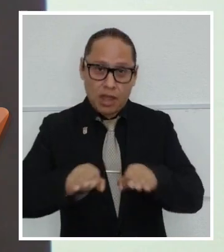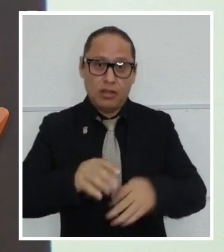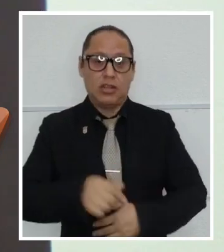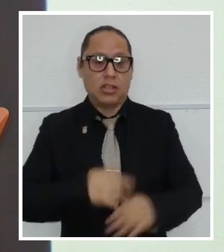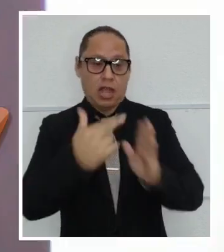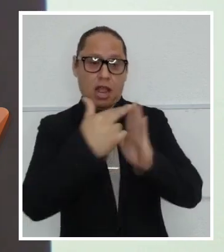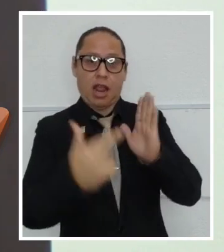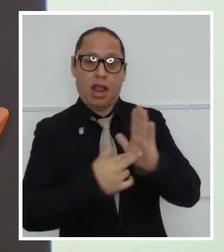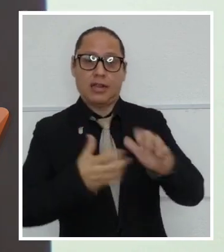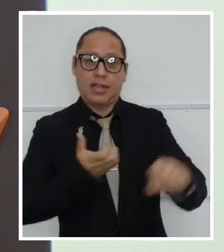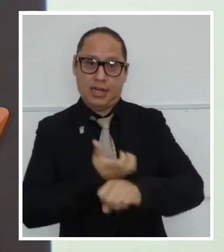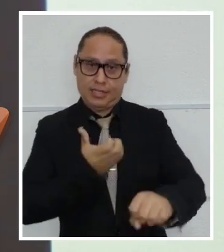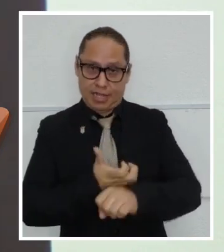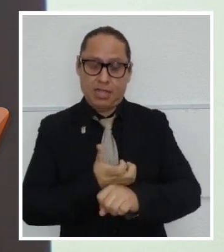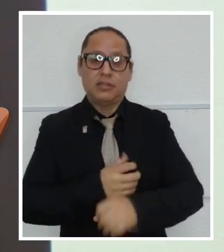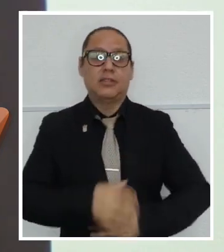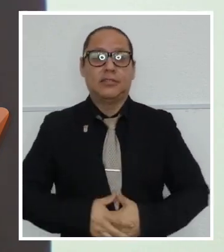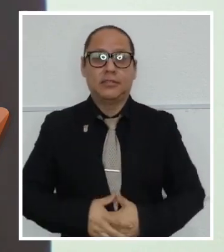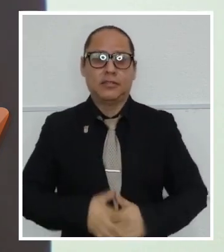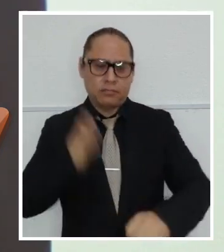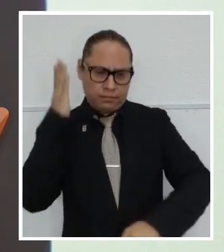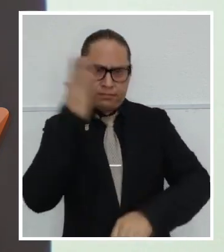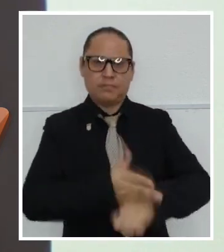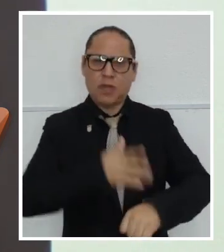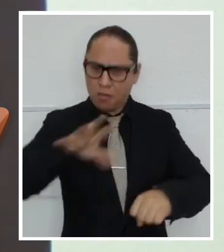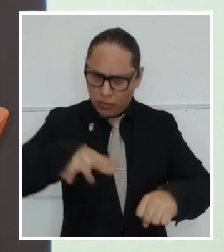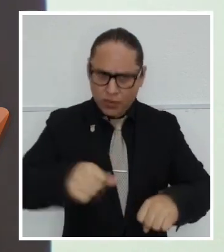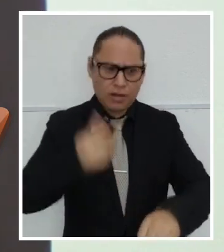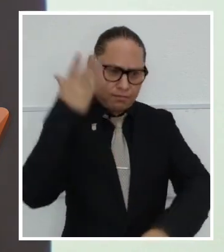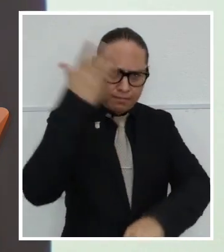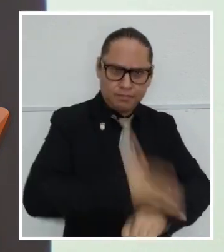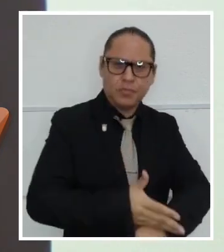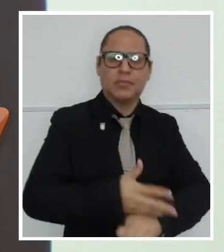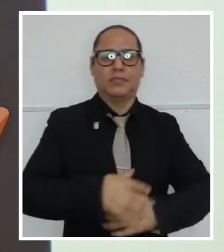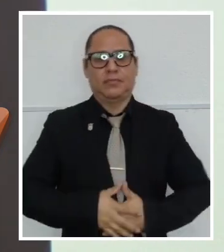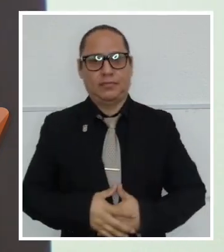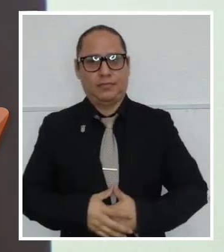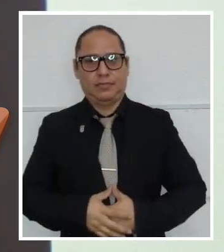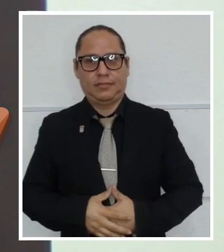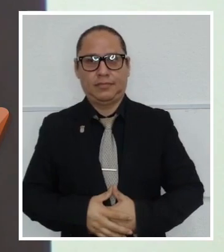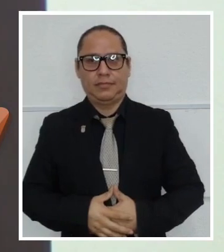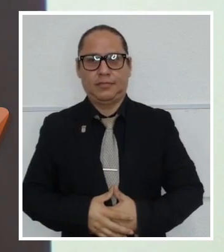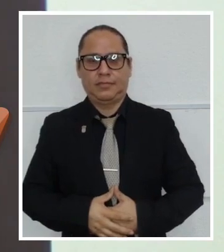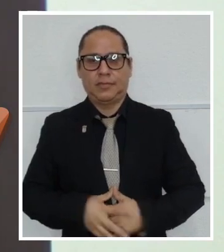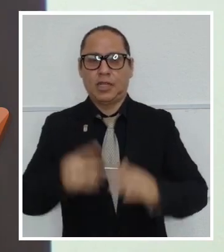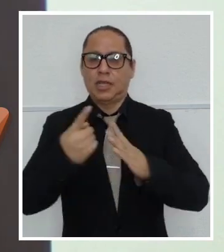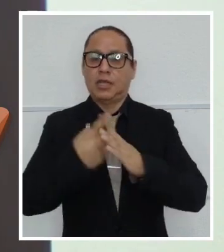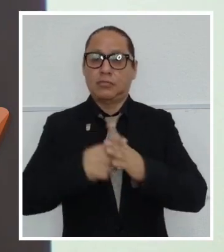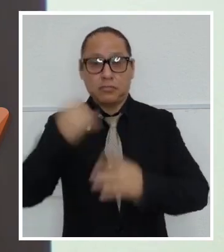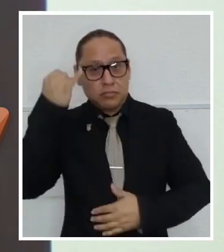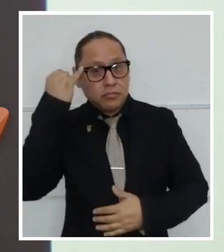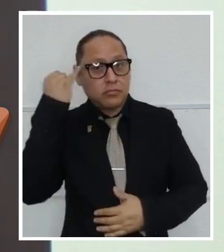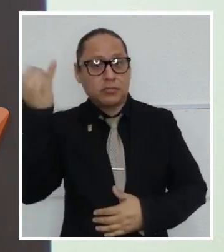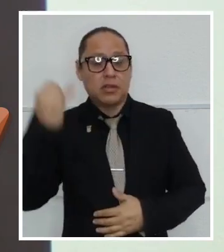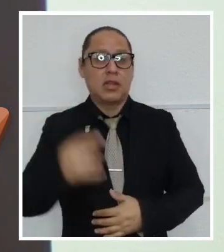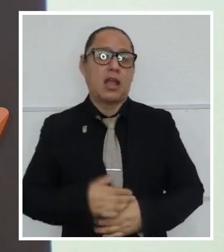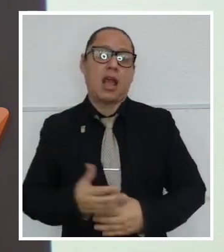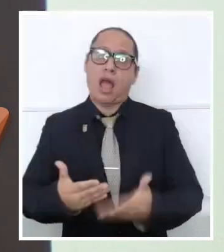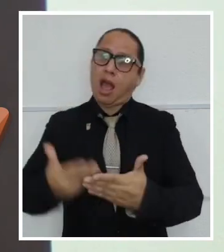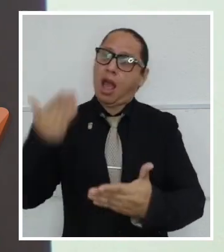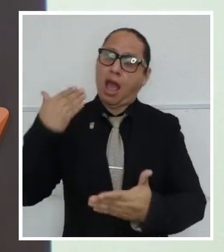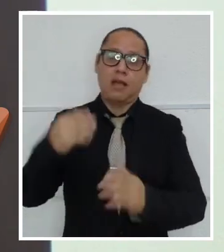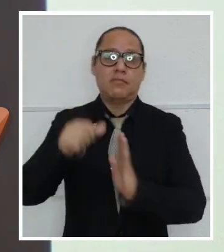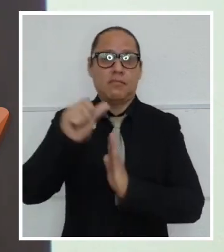penal de nuestro estado Buscar sancionar el acoso sexual laboral iniciativa que presenté Hace algunos